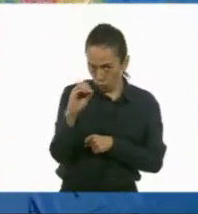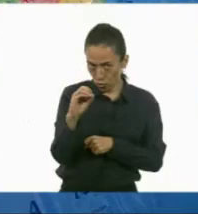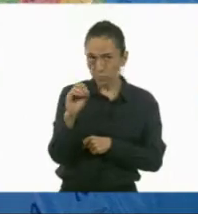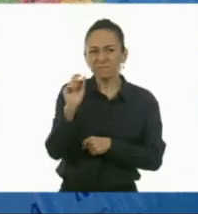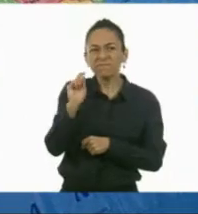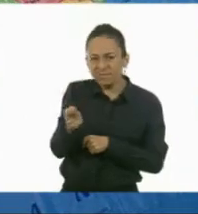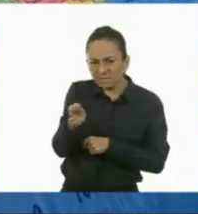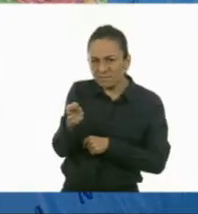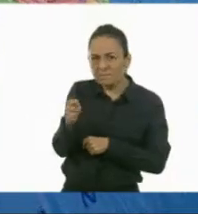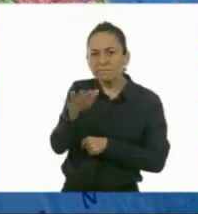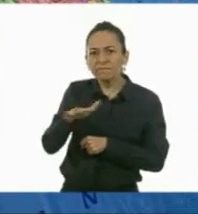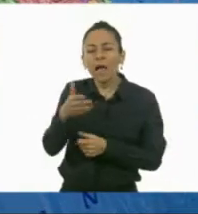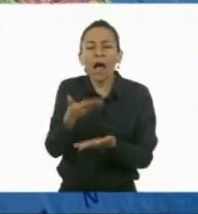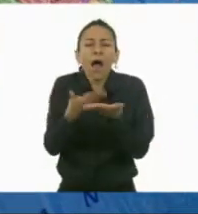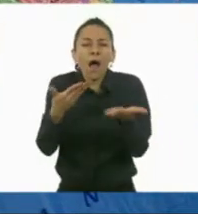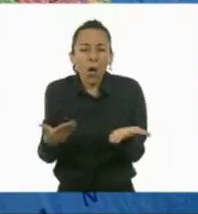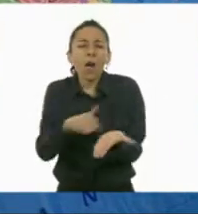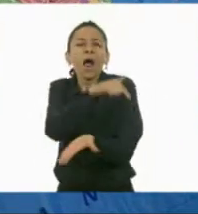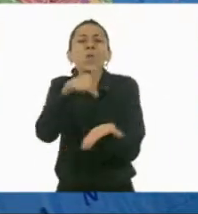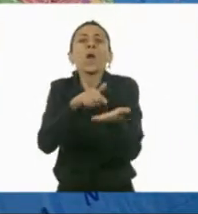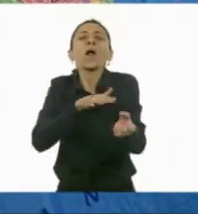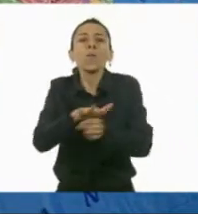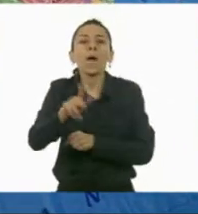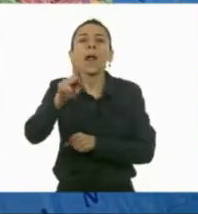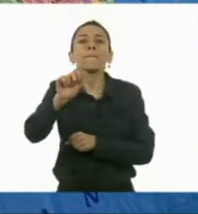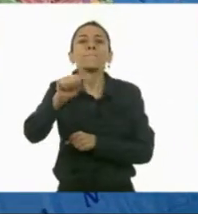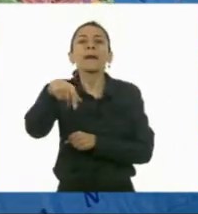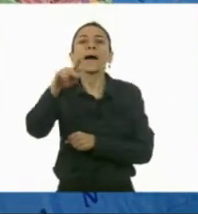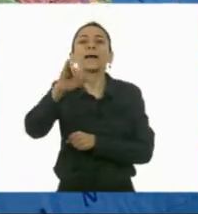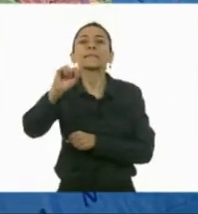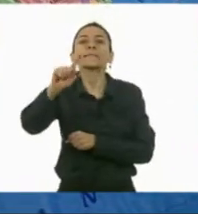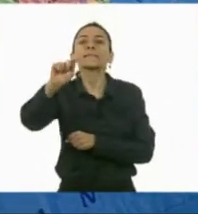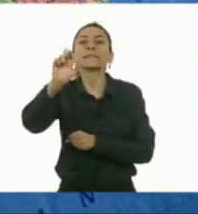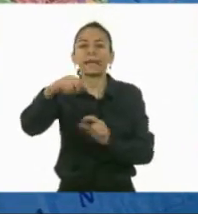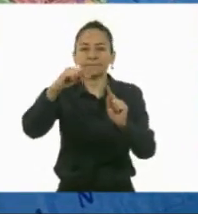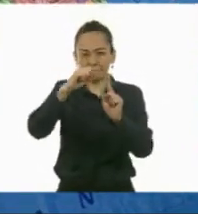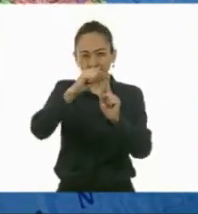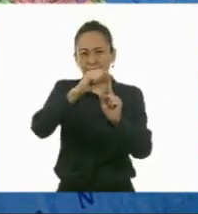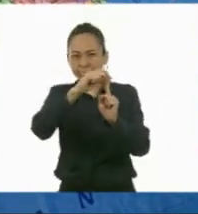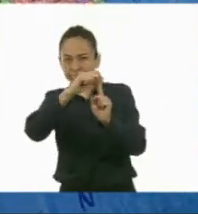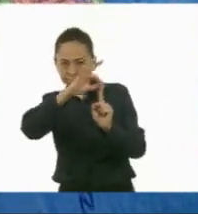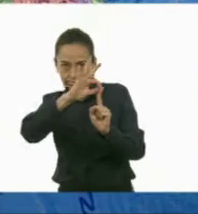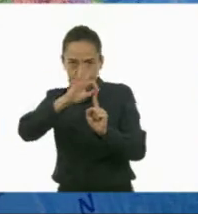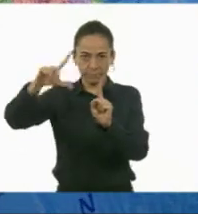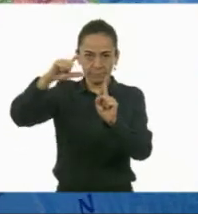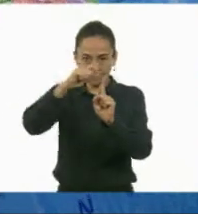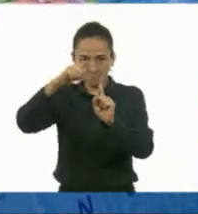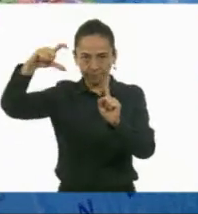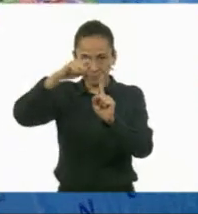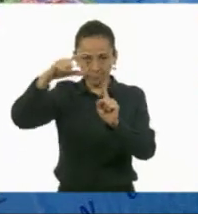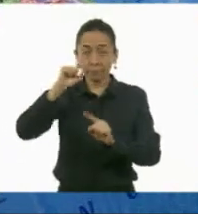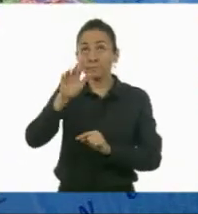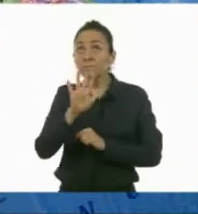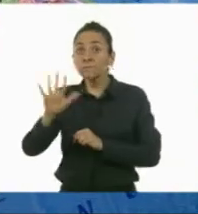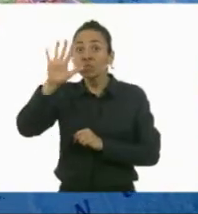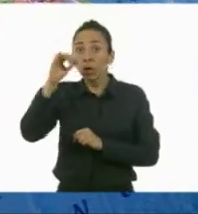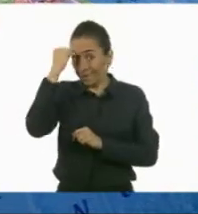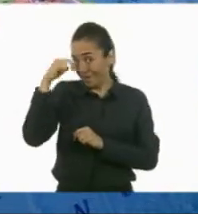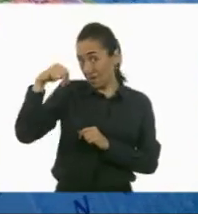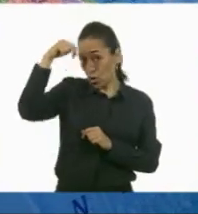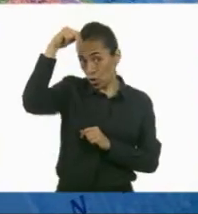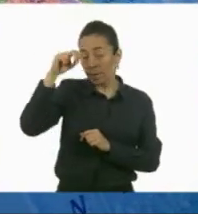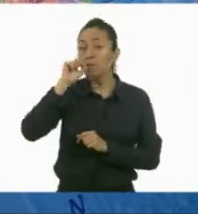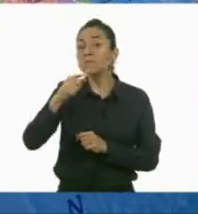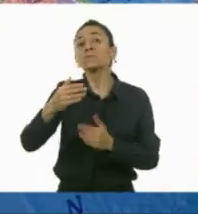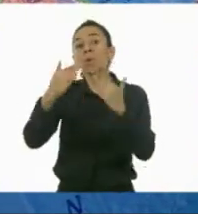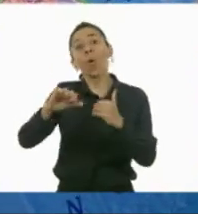es actualmente Pakistán y termina hasta la parte norte de la India. Y también tenemos el Ganges,